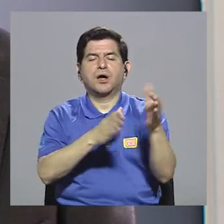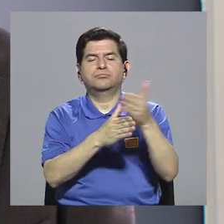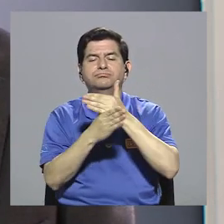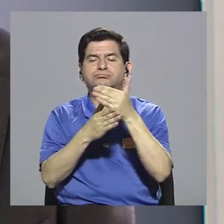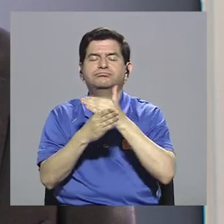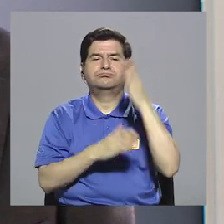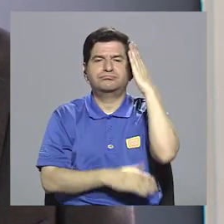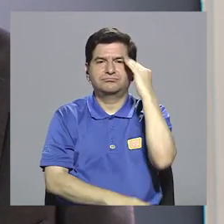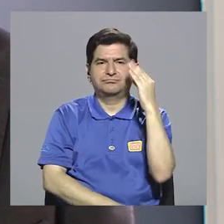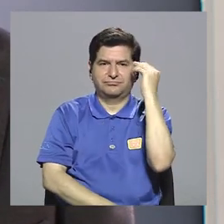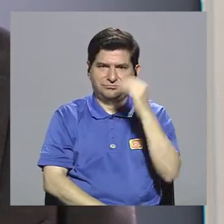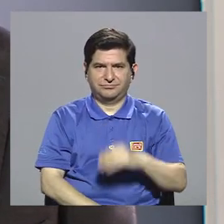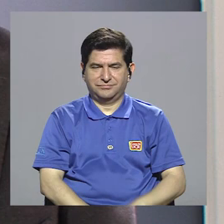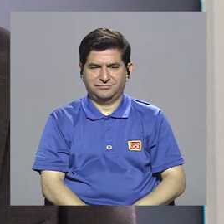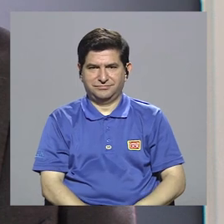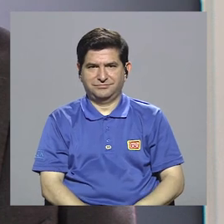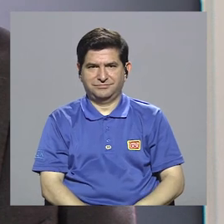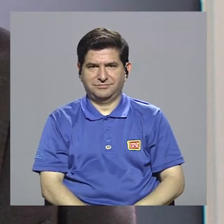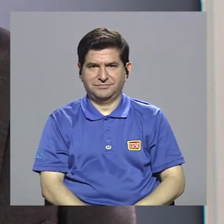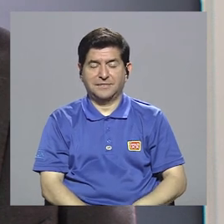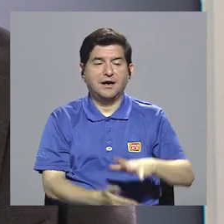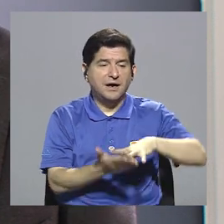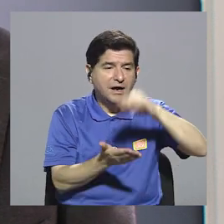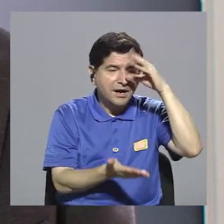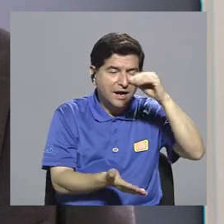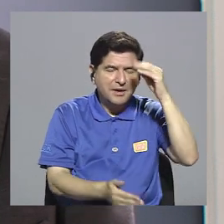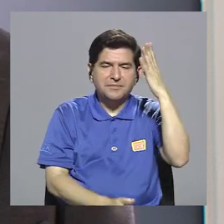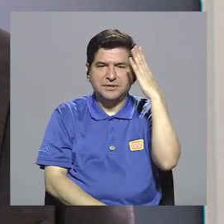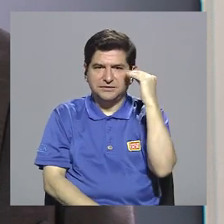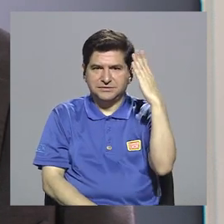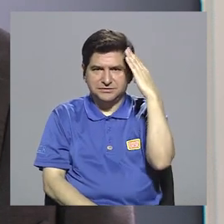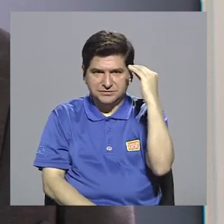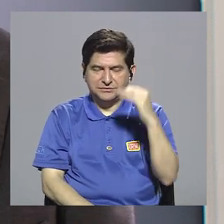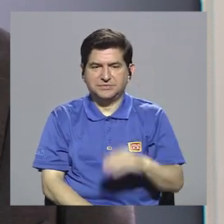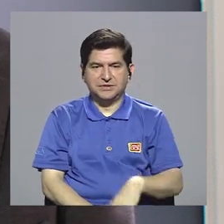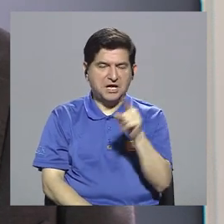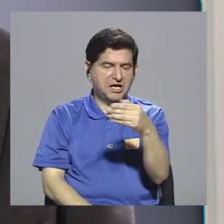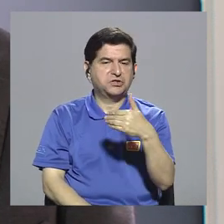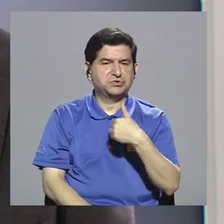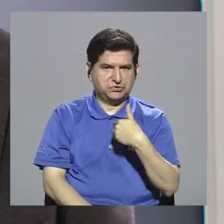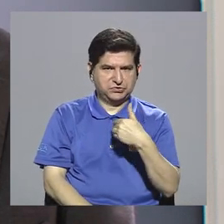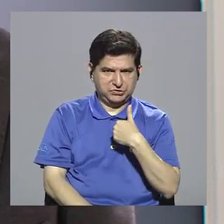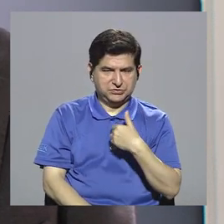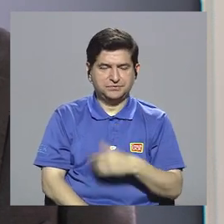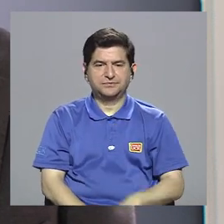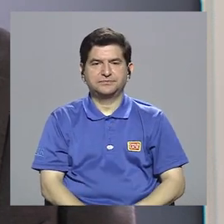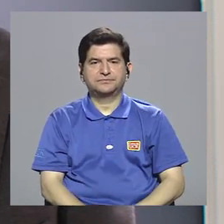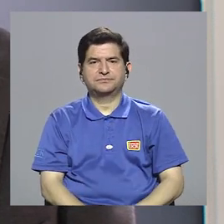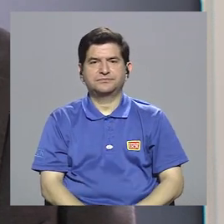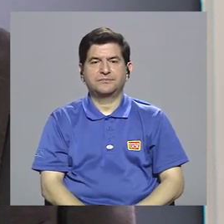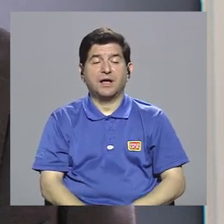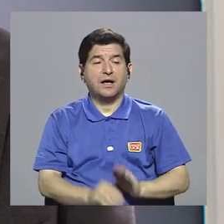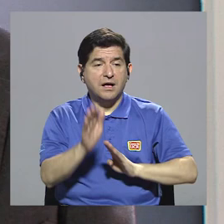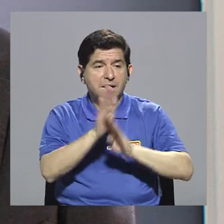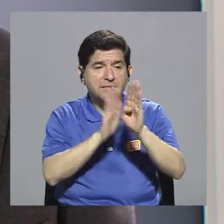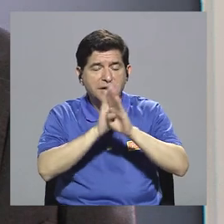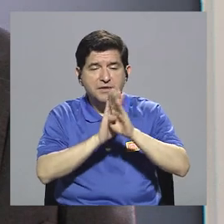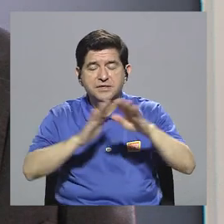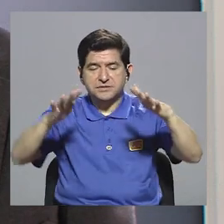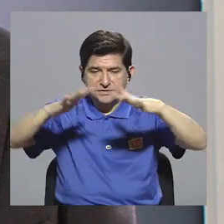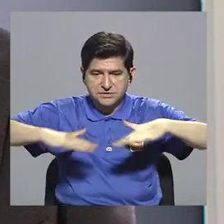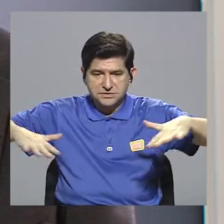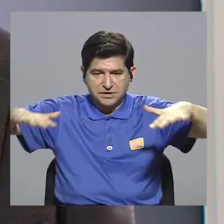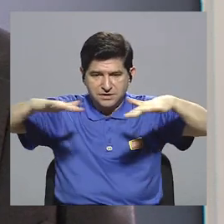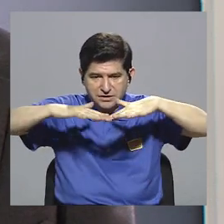compartir experiencias y aprender de las experiencias que ellos han tenido de manera desarrollar entornos